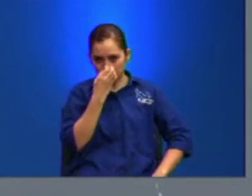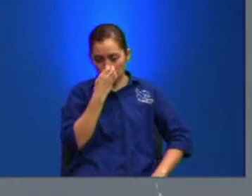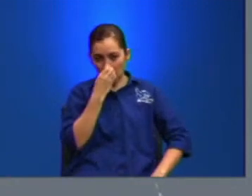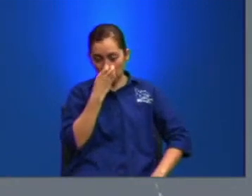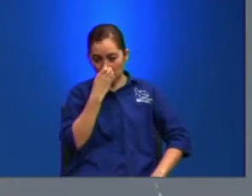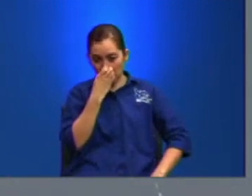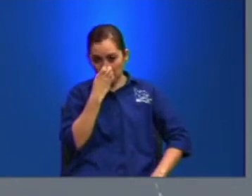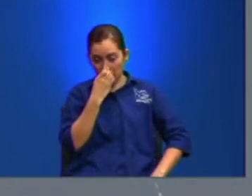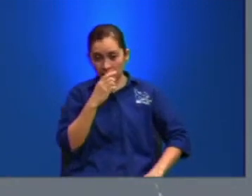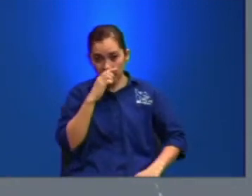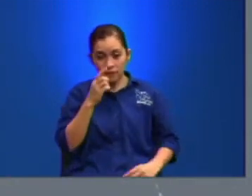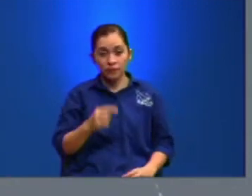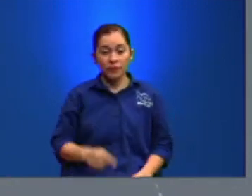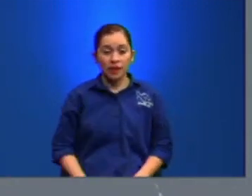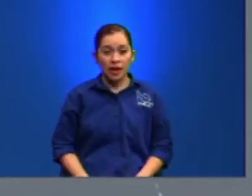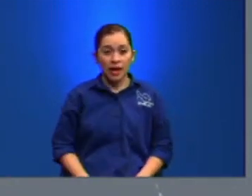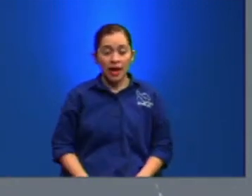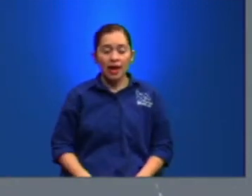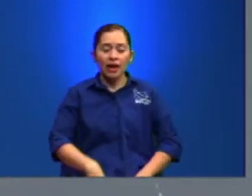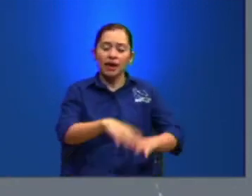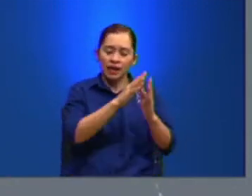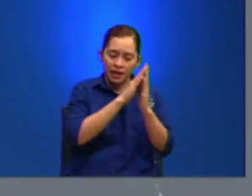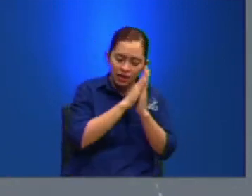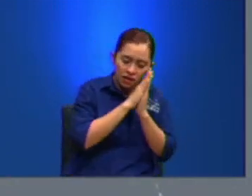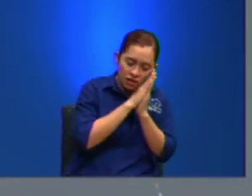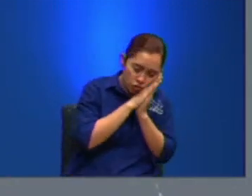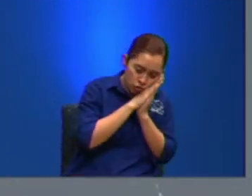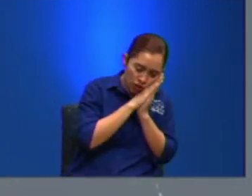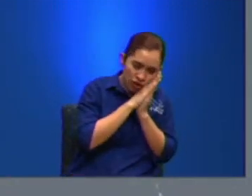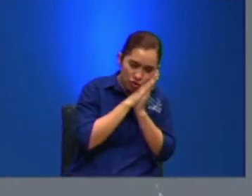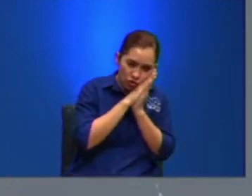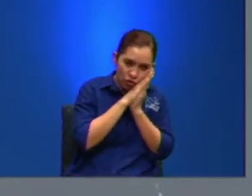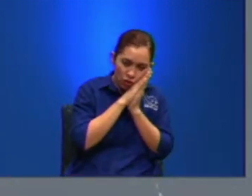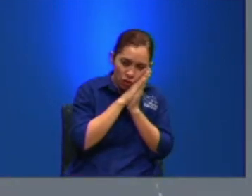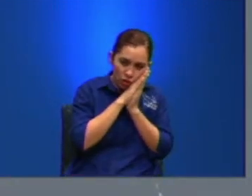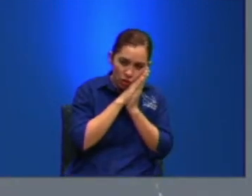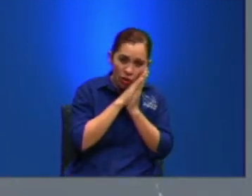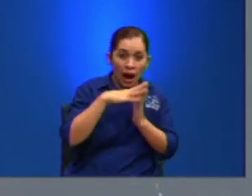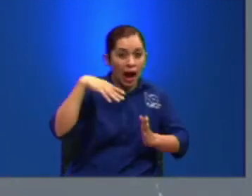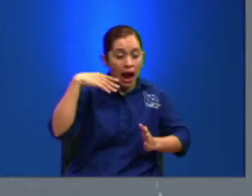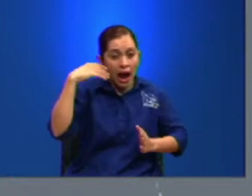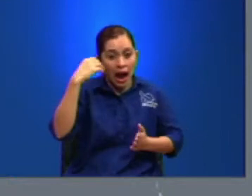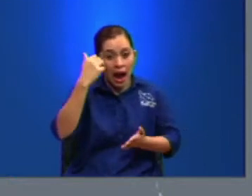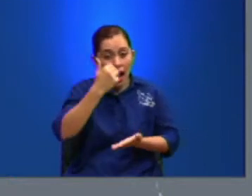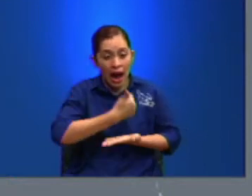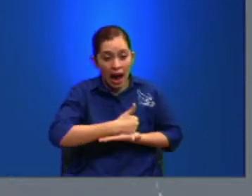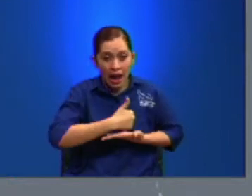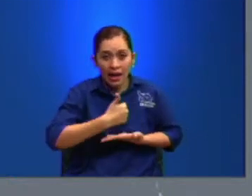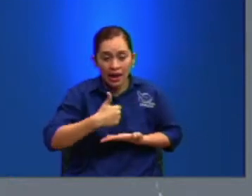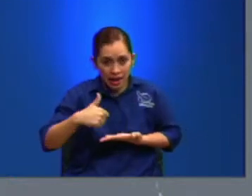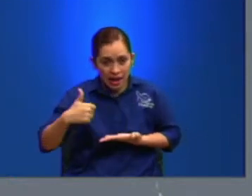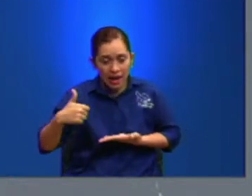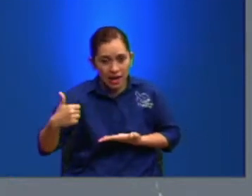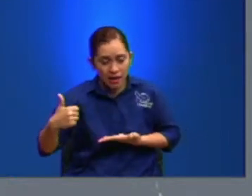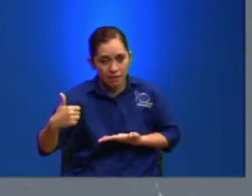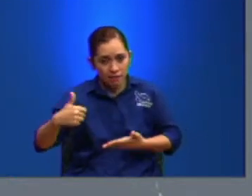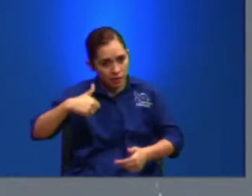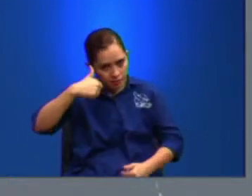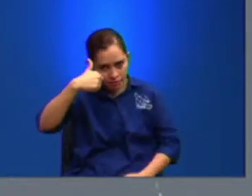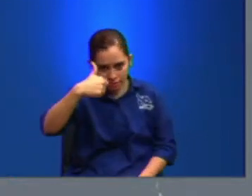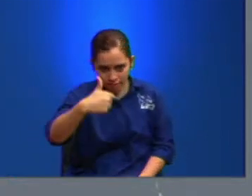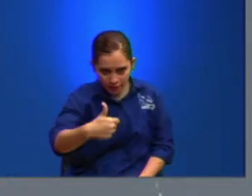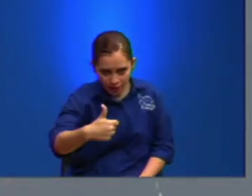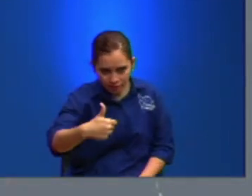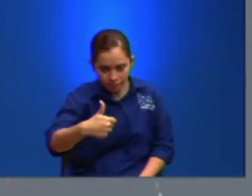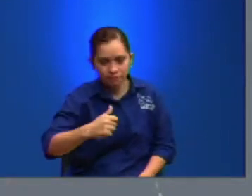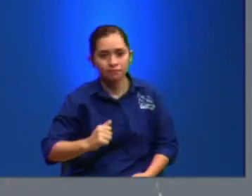decirlo que el sueño le es al alma más o menos cómo ir al baño le